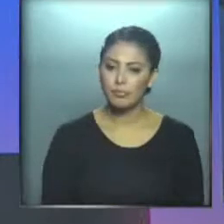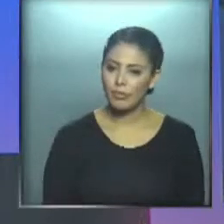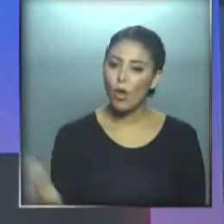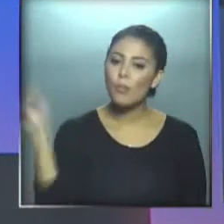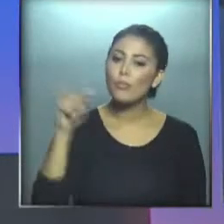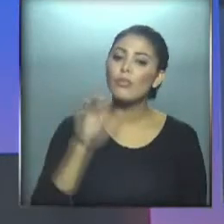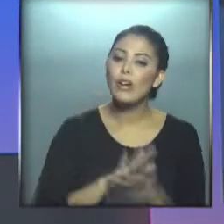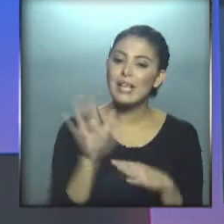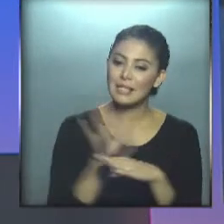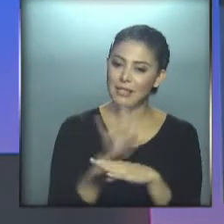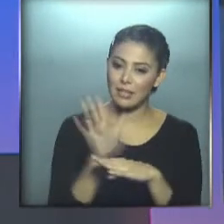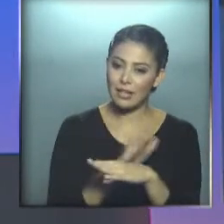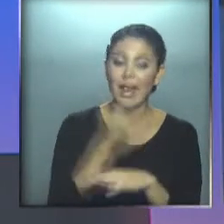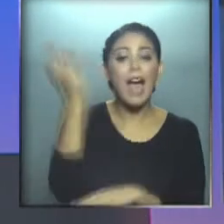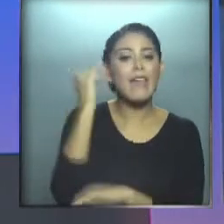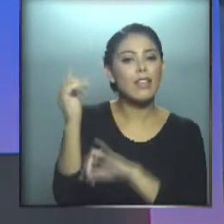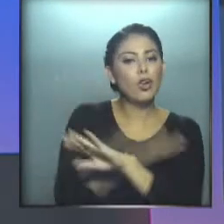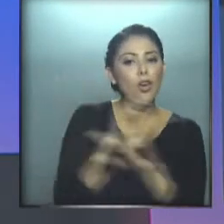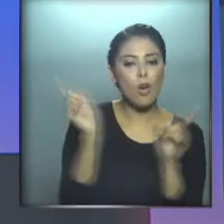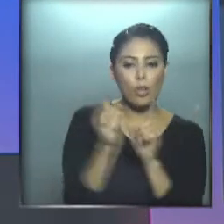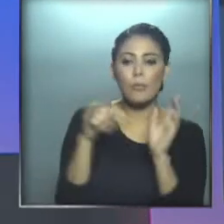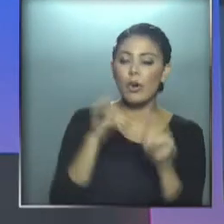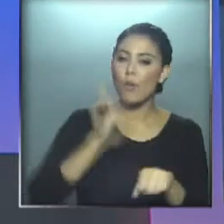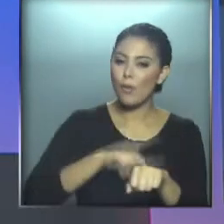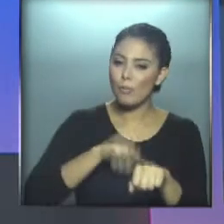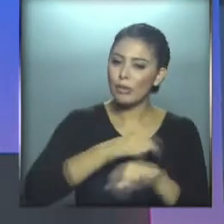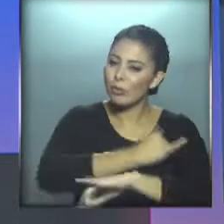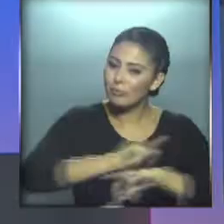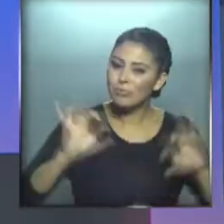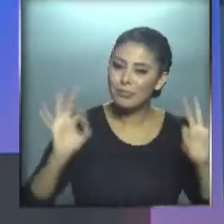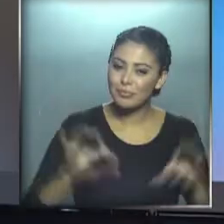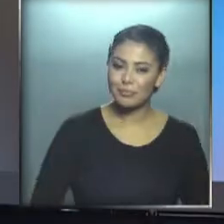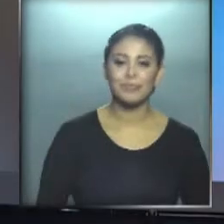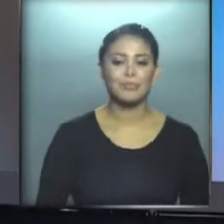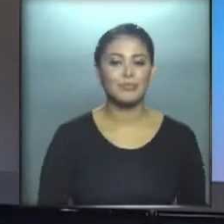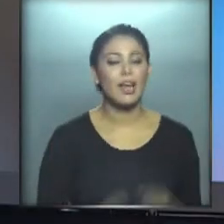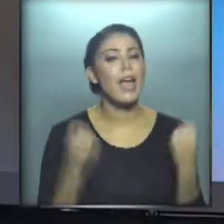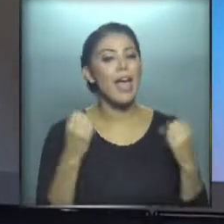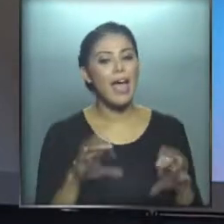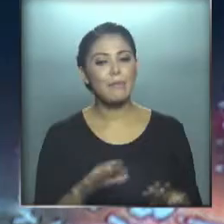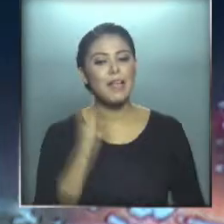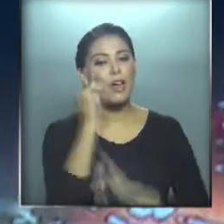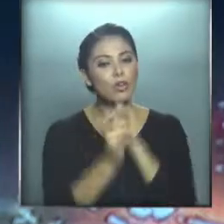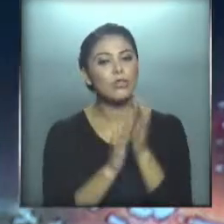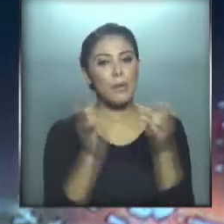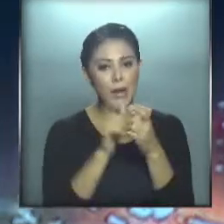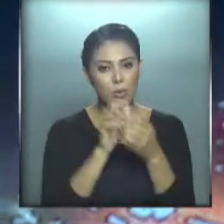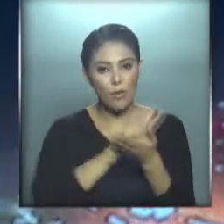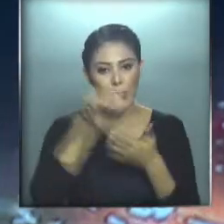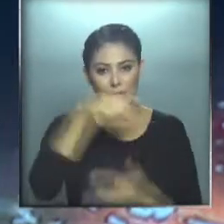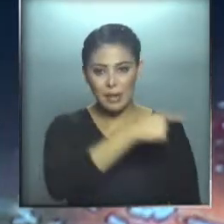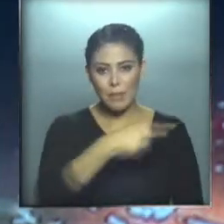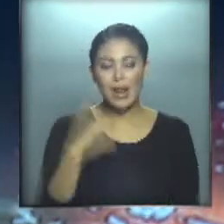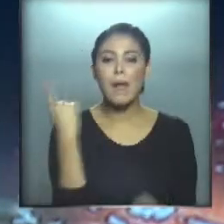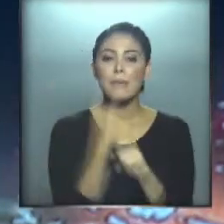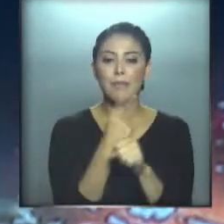Volvemos ahora al cine porque ya nos hizo un anticipo, pero el momento es el del desarrollo. Alejo. Comenzamos entonces a hablar de los estrenos de esta semana y el